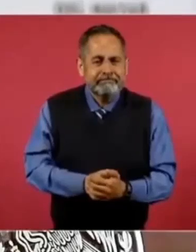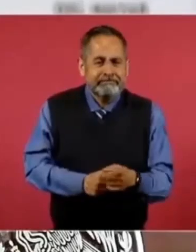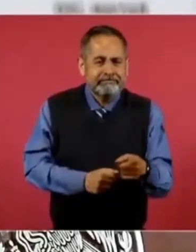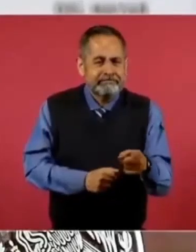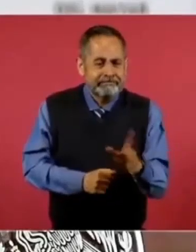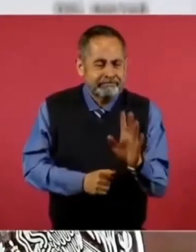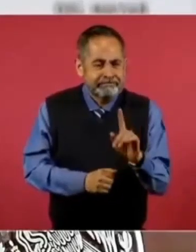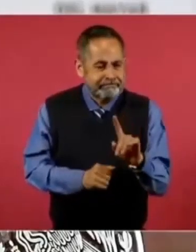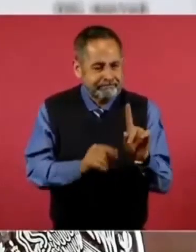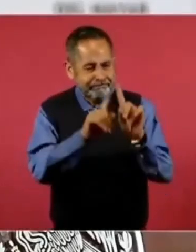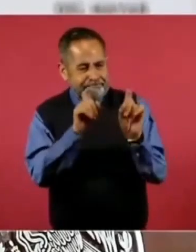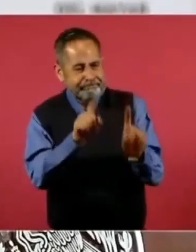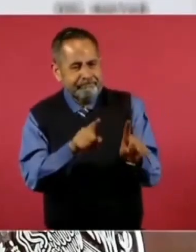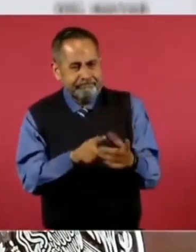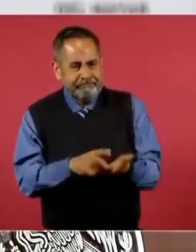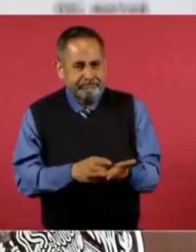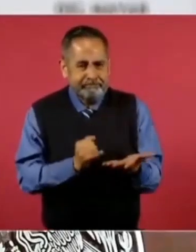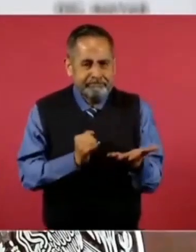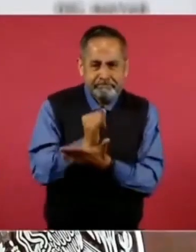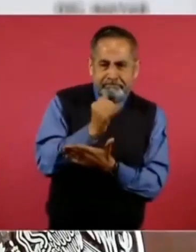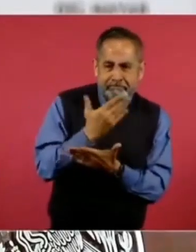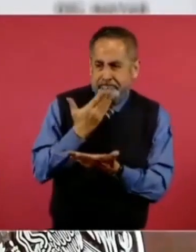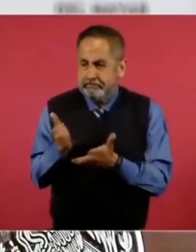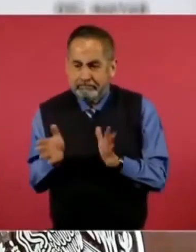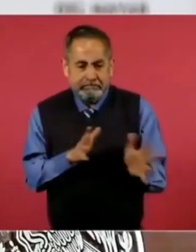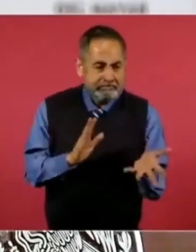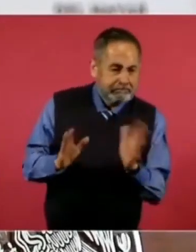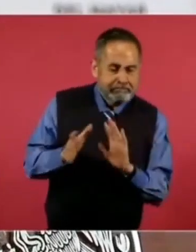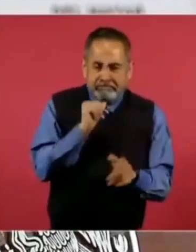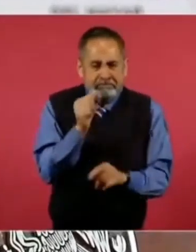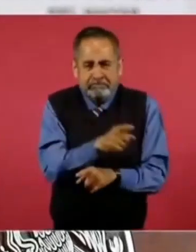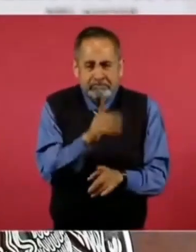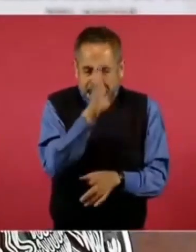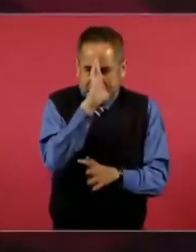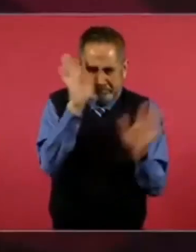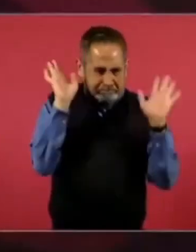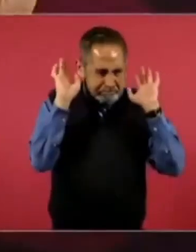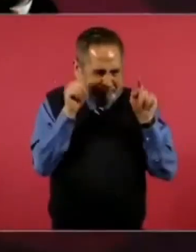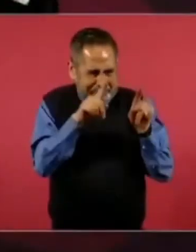indefinido políticamente hablando,